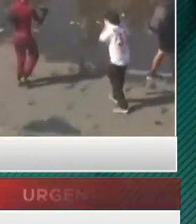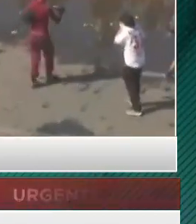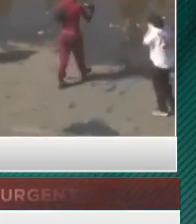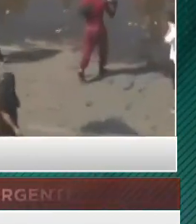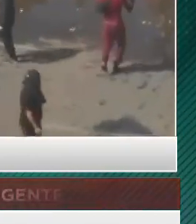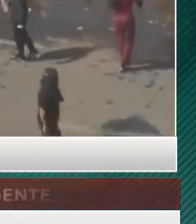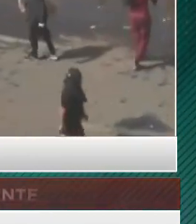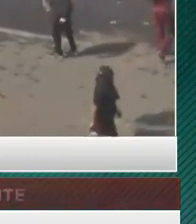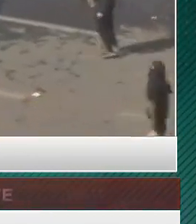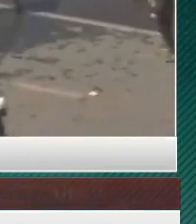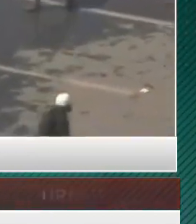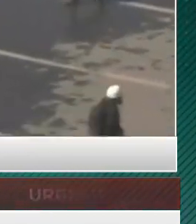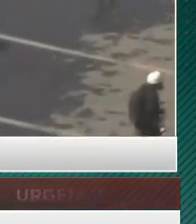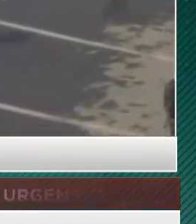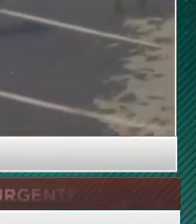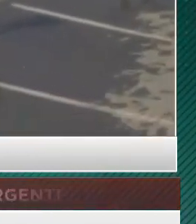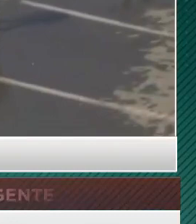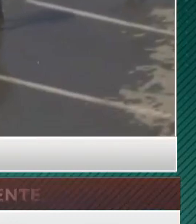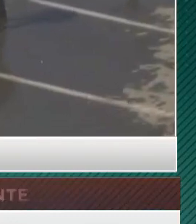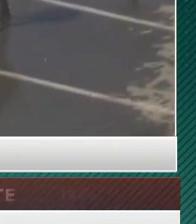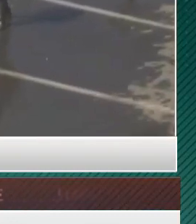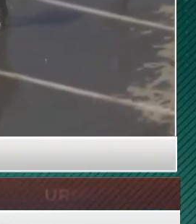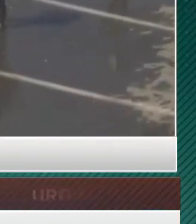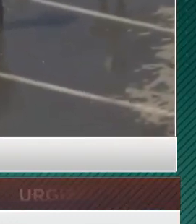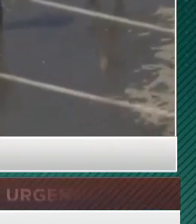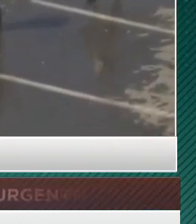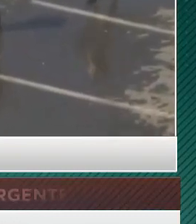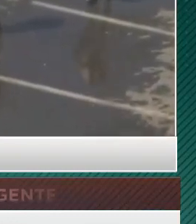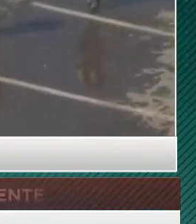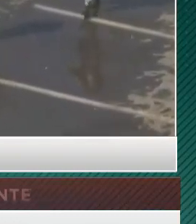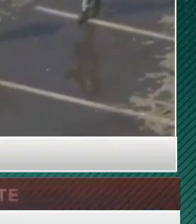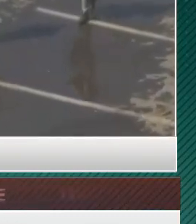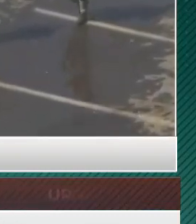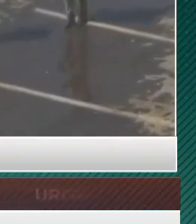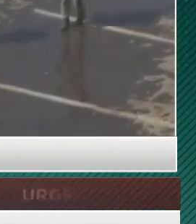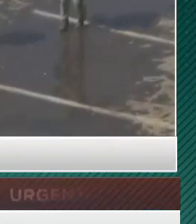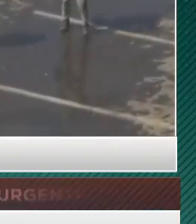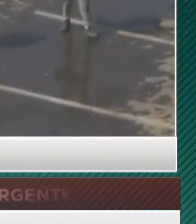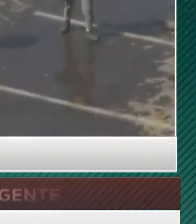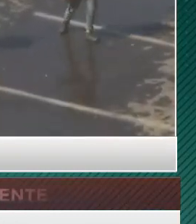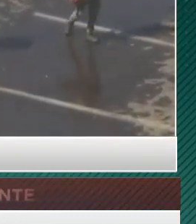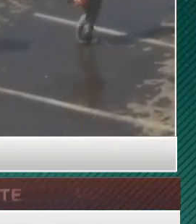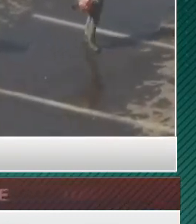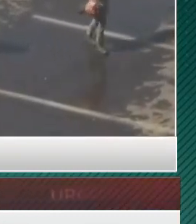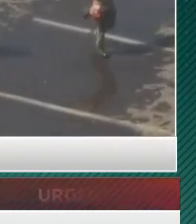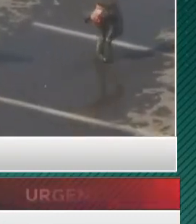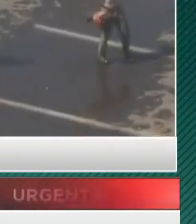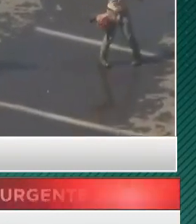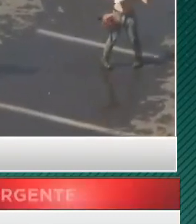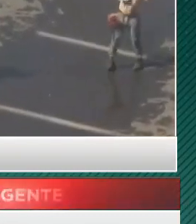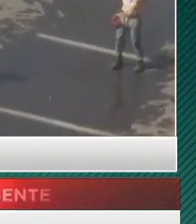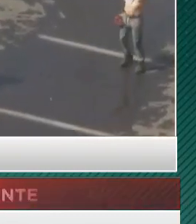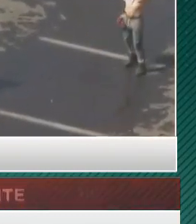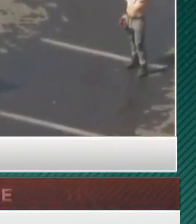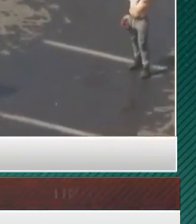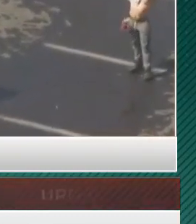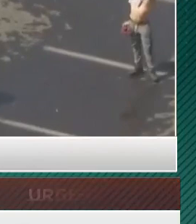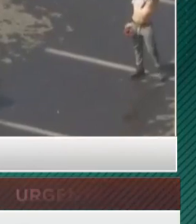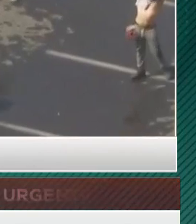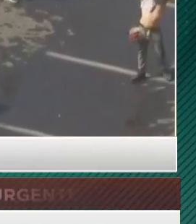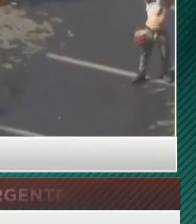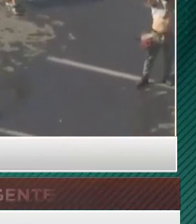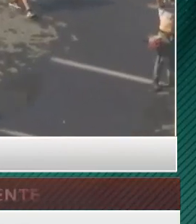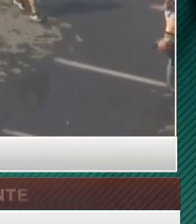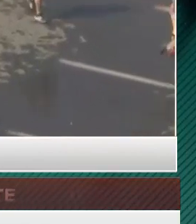y reforzar con fiscales todas estas audiencias de control de detención hay más de 200 fiscales que entonces han apoyado